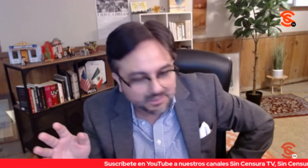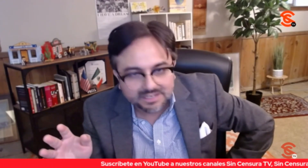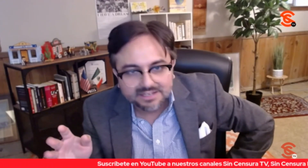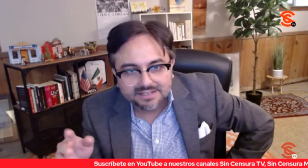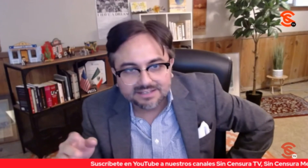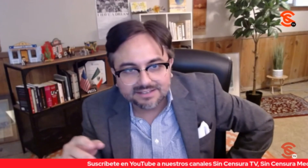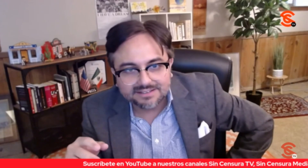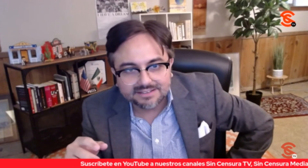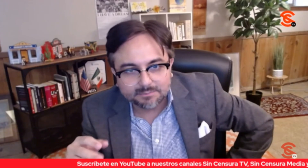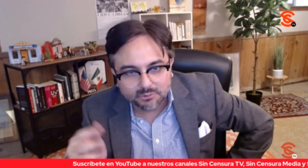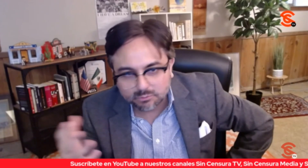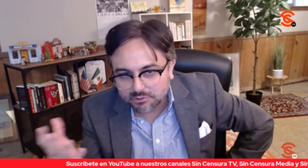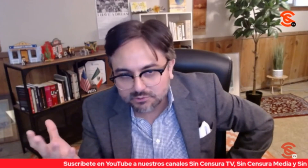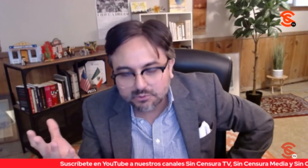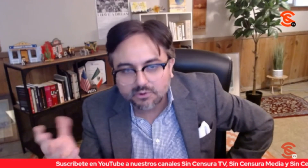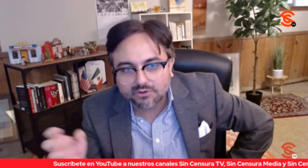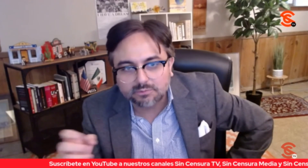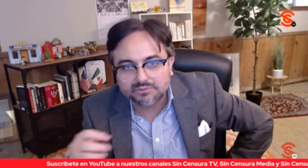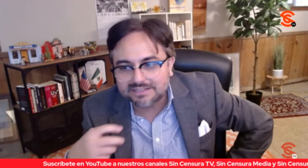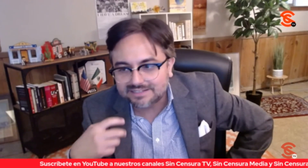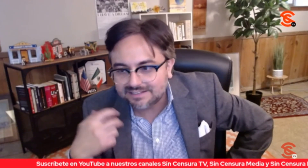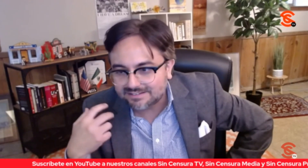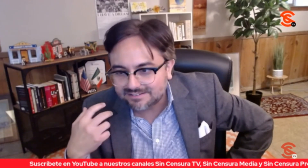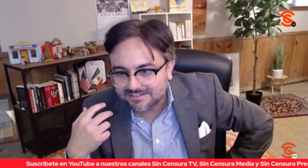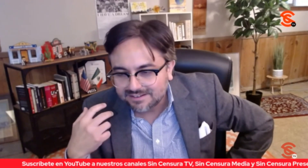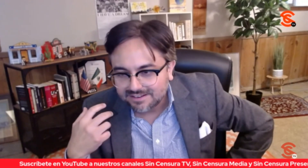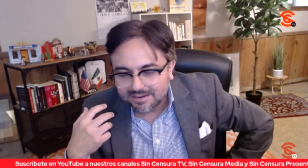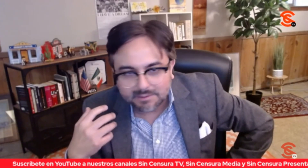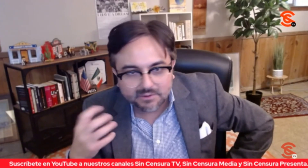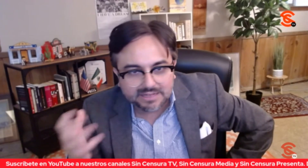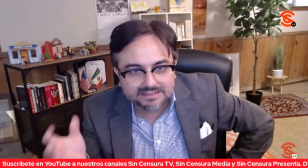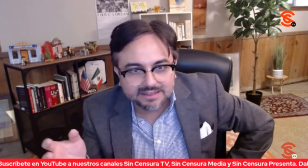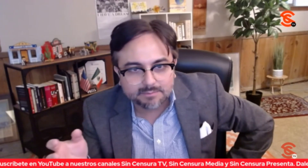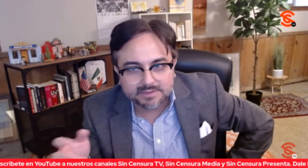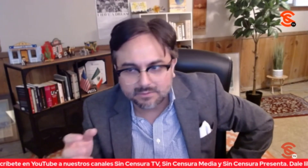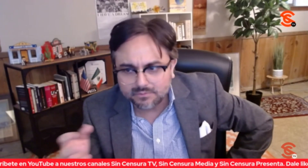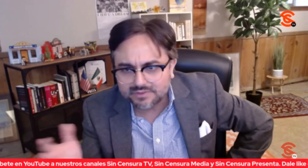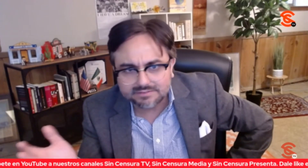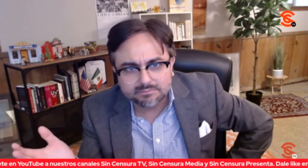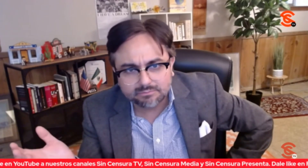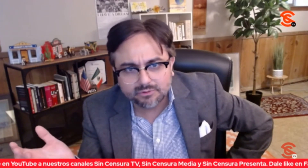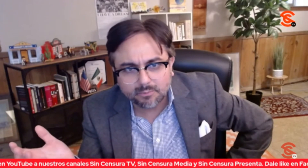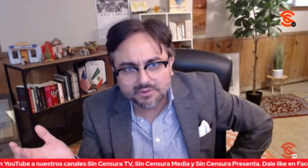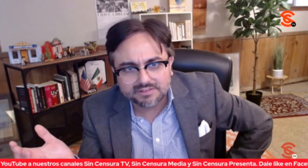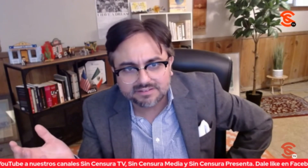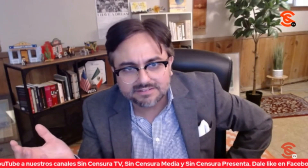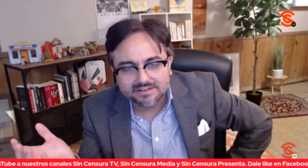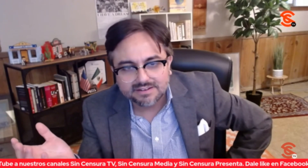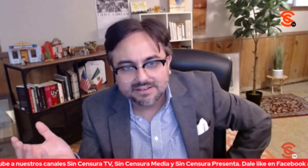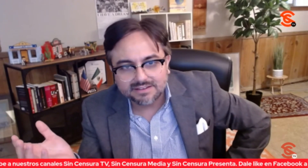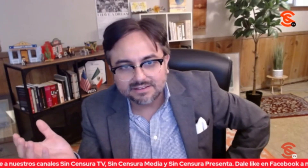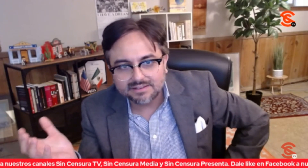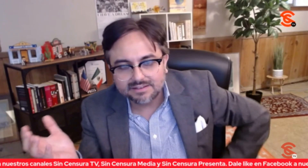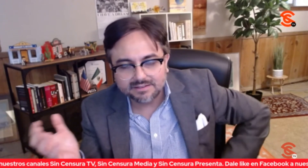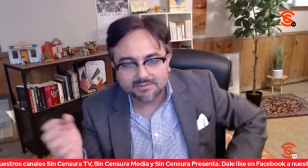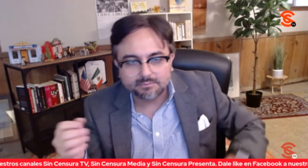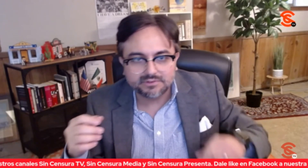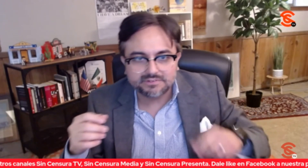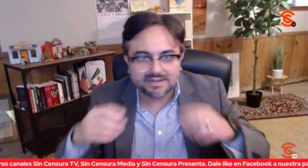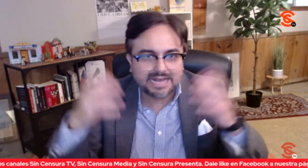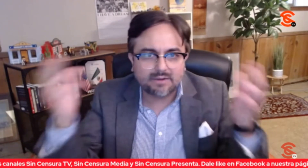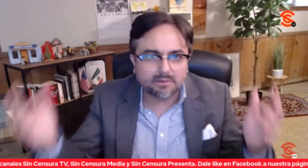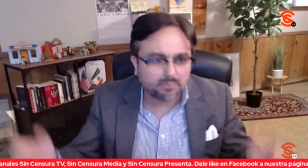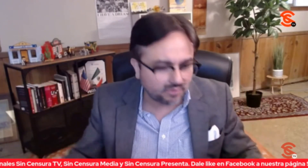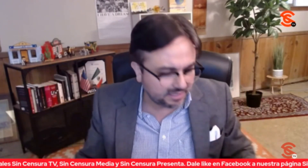periodismo. Y por supuesto que un corresponsal tiene que hacer la mayor cantidad de preguntas, no puede ser